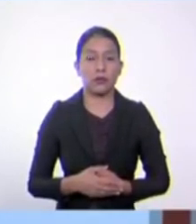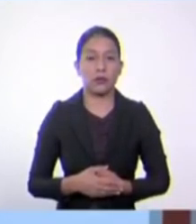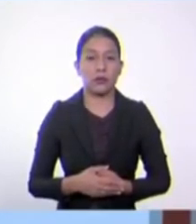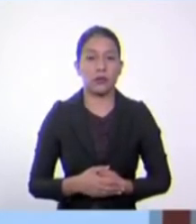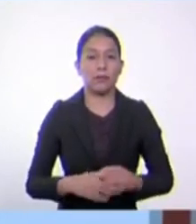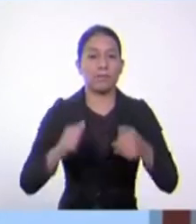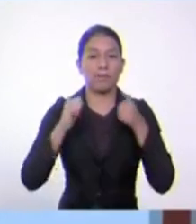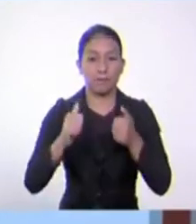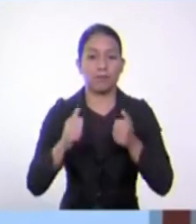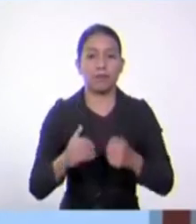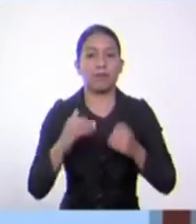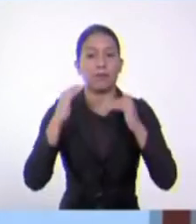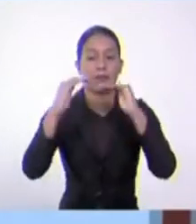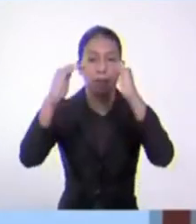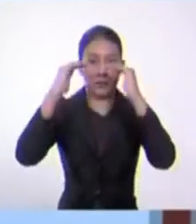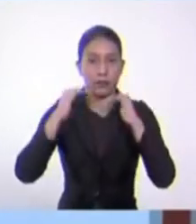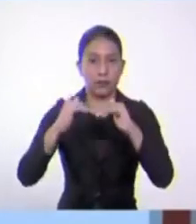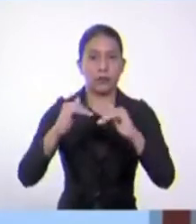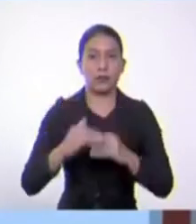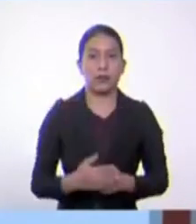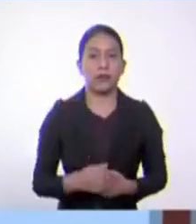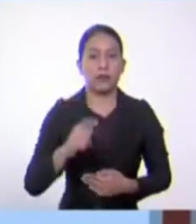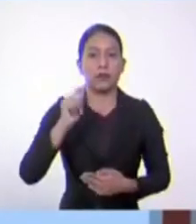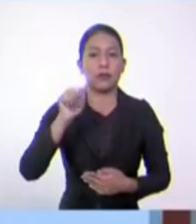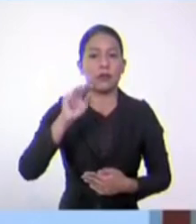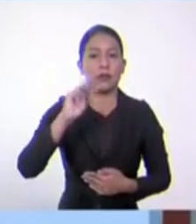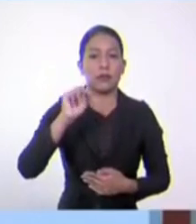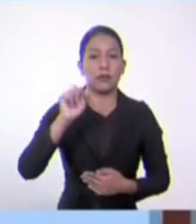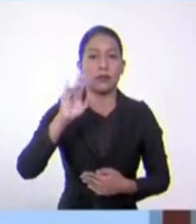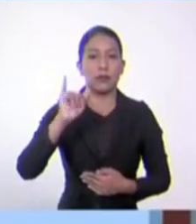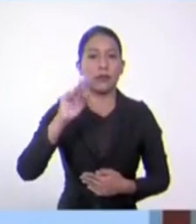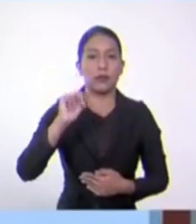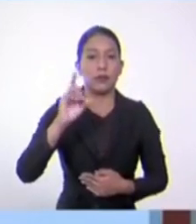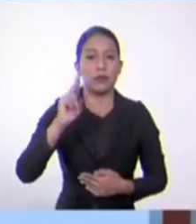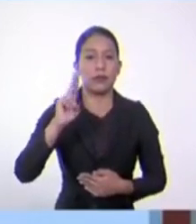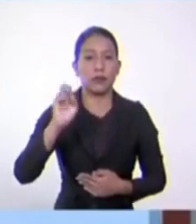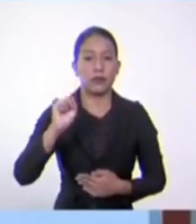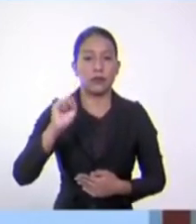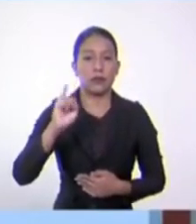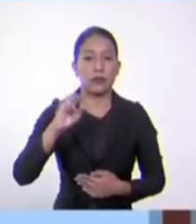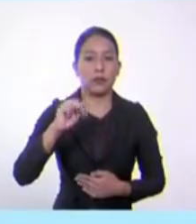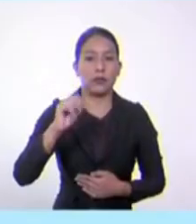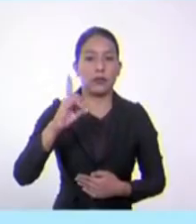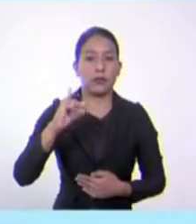Perfecto. La siguiente, Tamarindus indicus, tal y como lo pusimos.